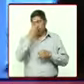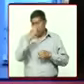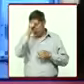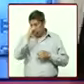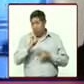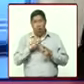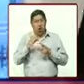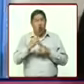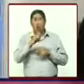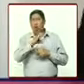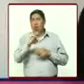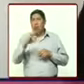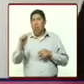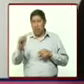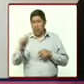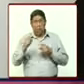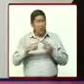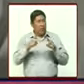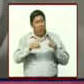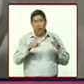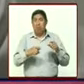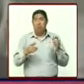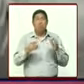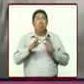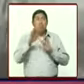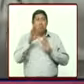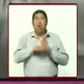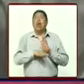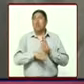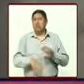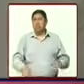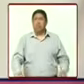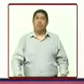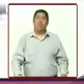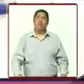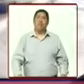en Cochabamba, acá en La Paz, a sus diferentes sucursales.